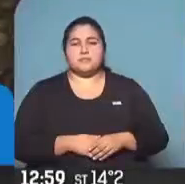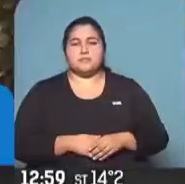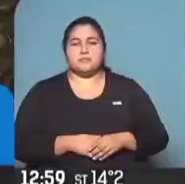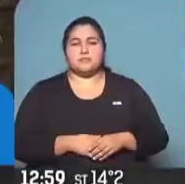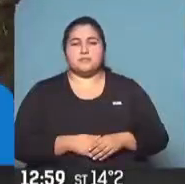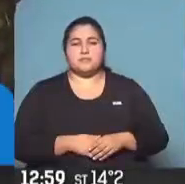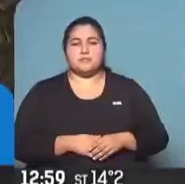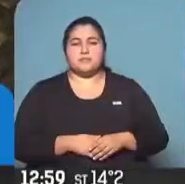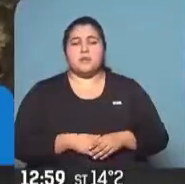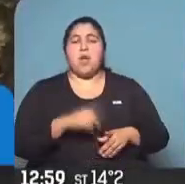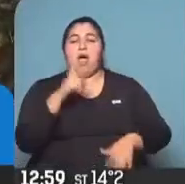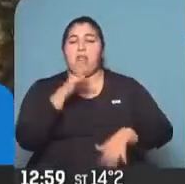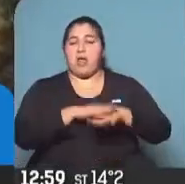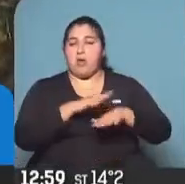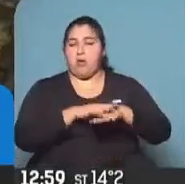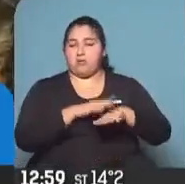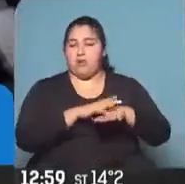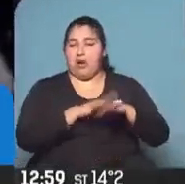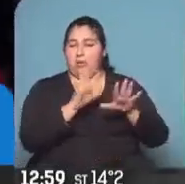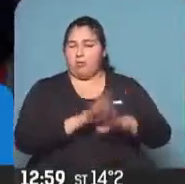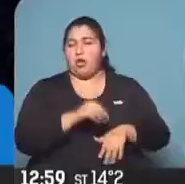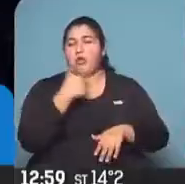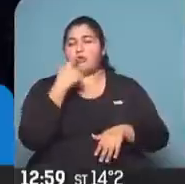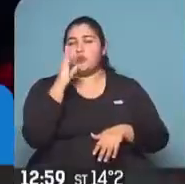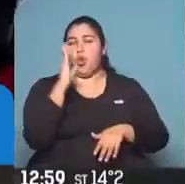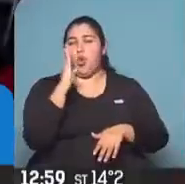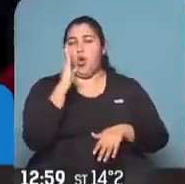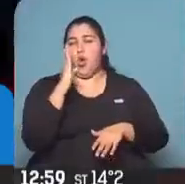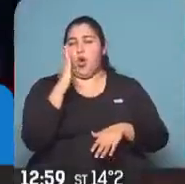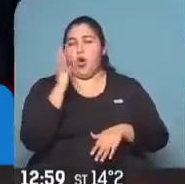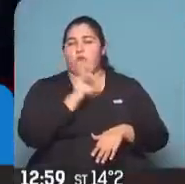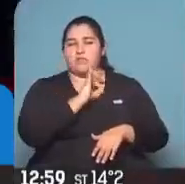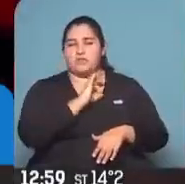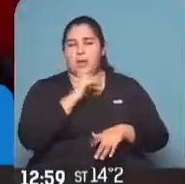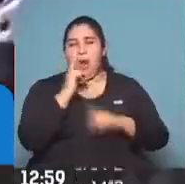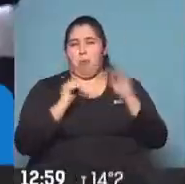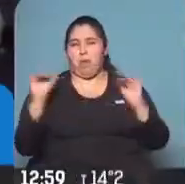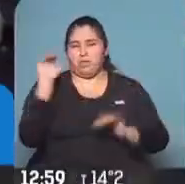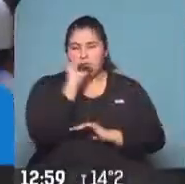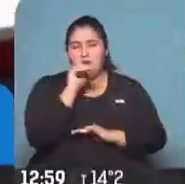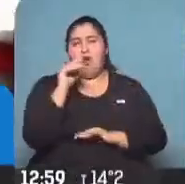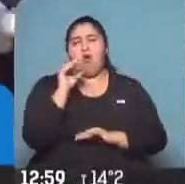cuando se ha enterado del evento tuvo que ser mayor horacio godoy